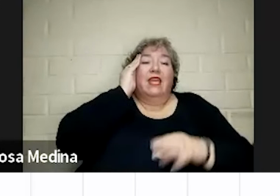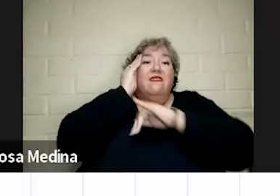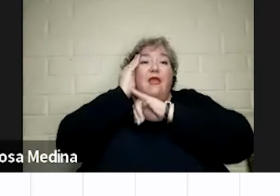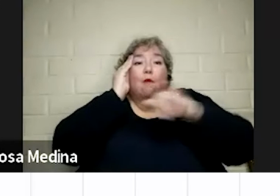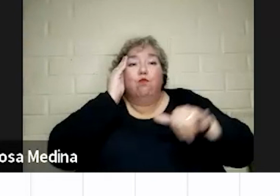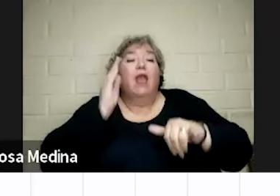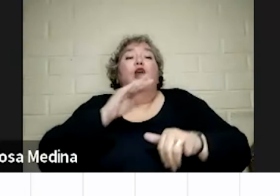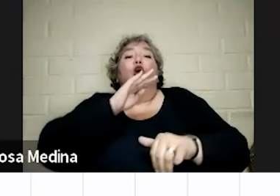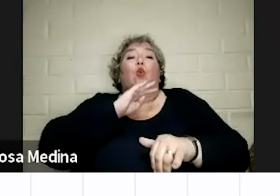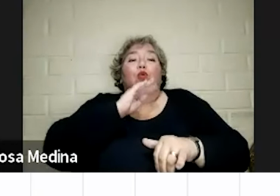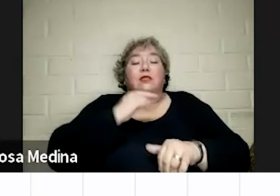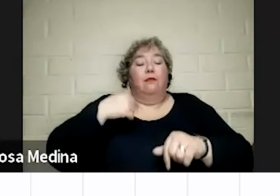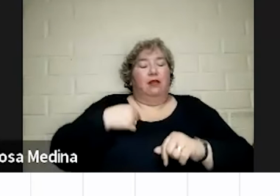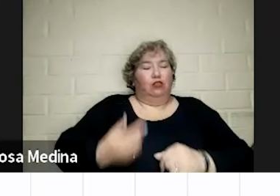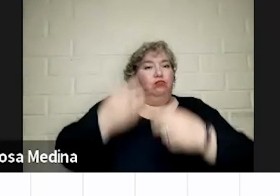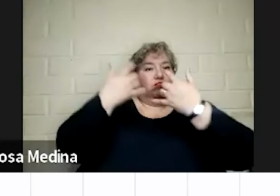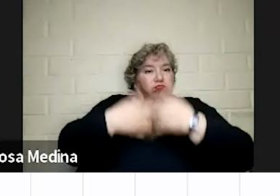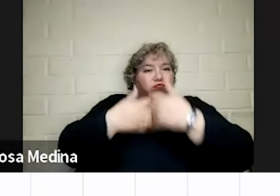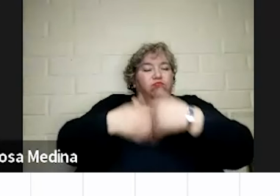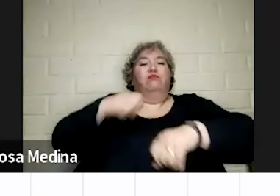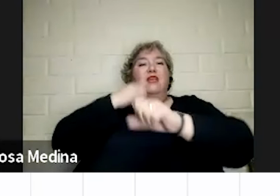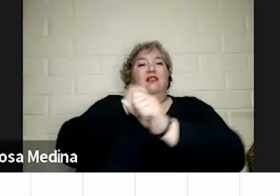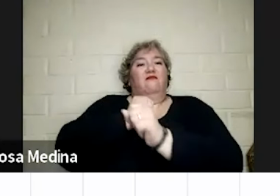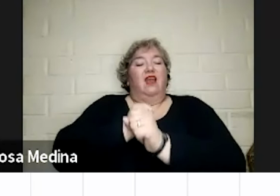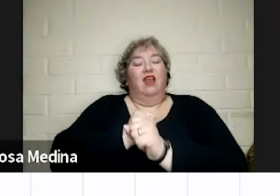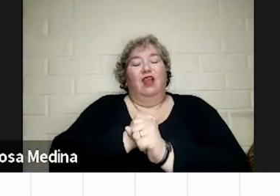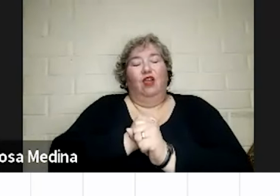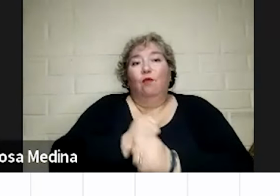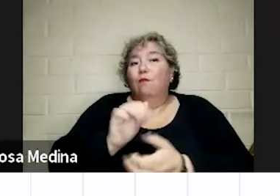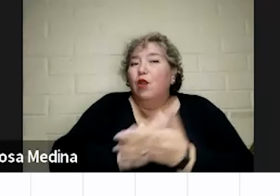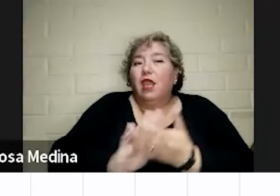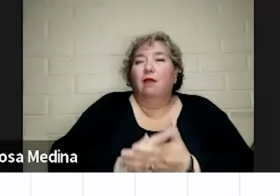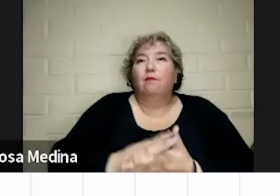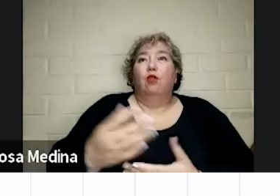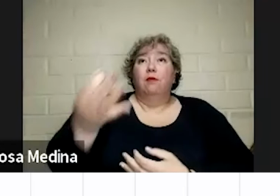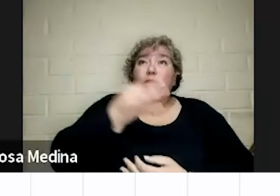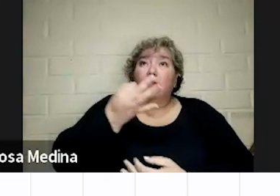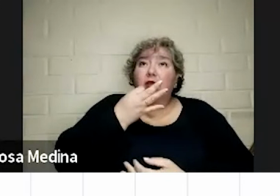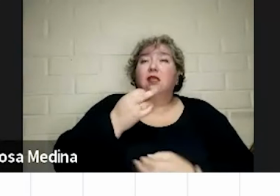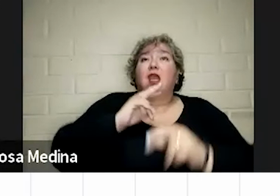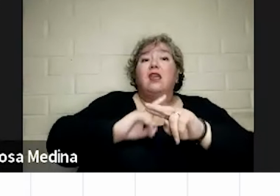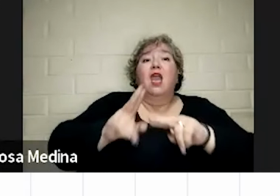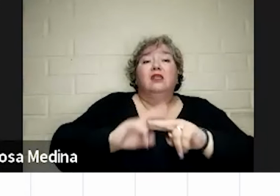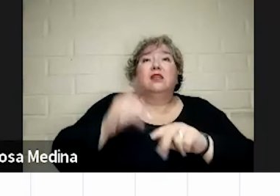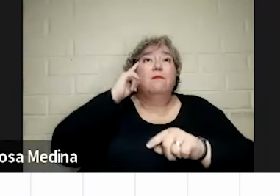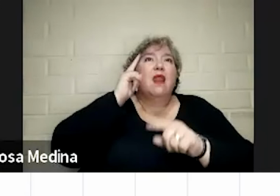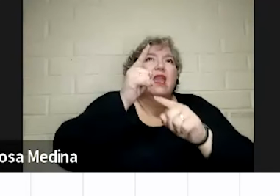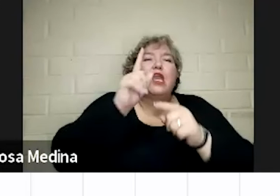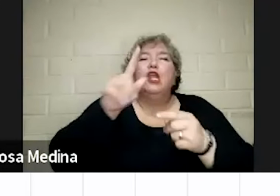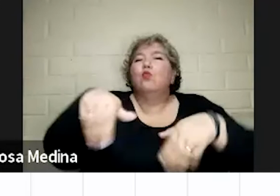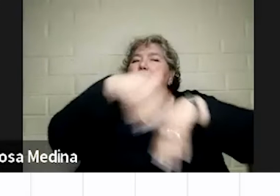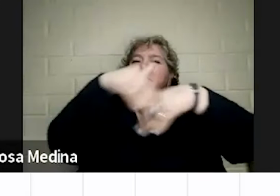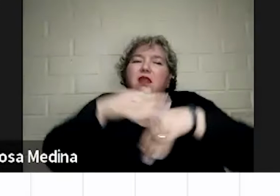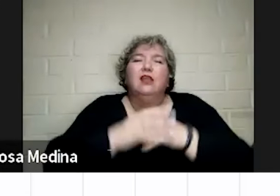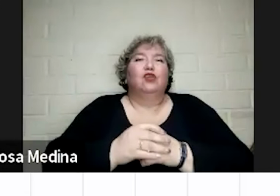información para ejercer una tarea. Ya, por ejemplo, cuando a mí me dan las instrucciones para llegar a alguna parte, bueno, ahora ya no